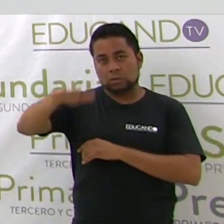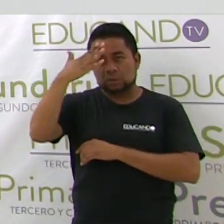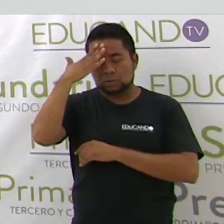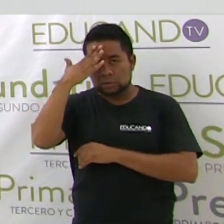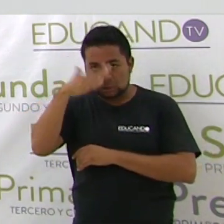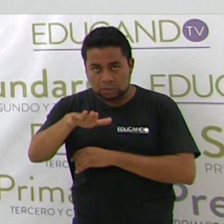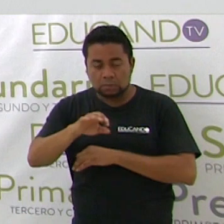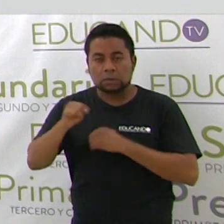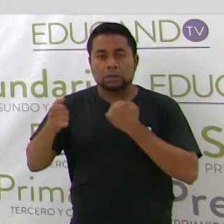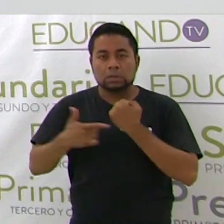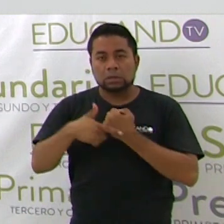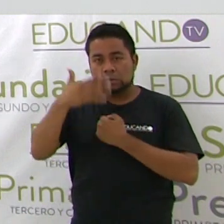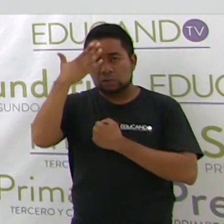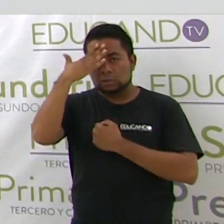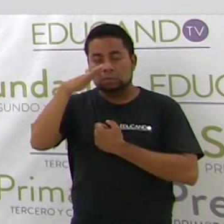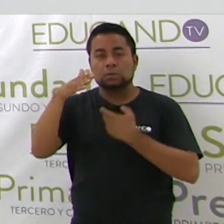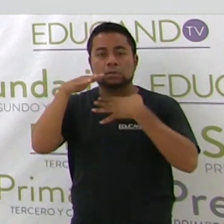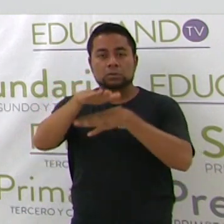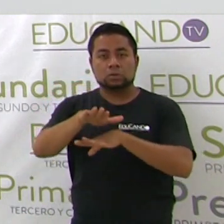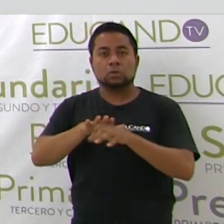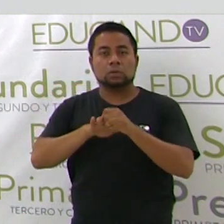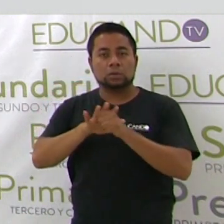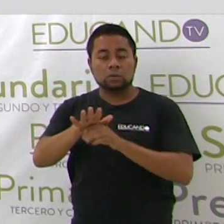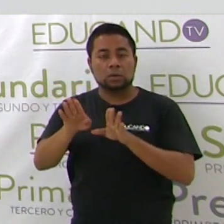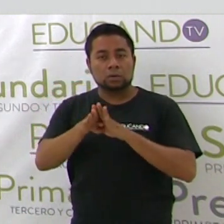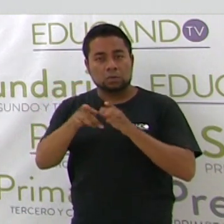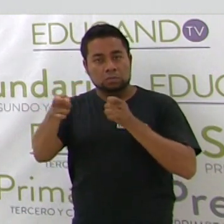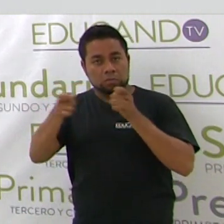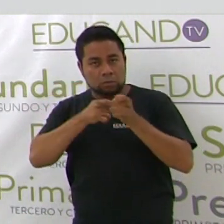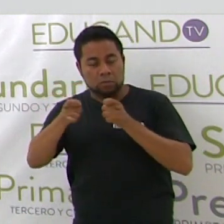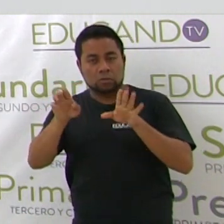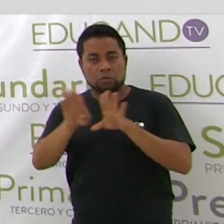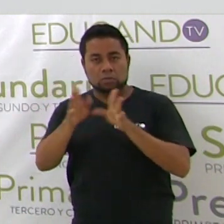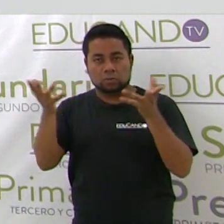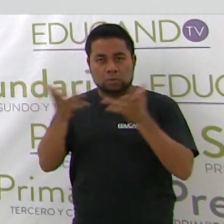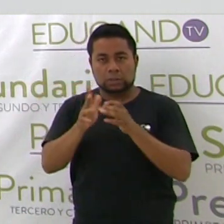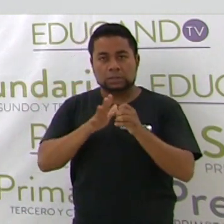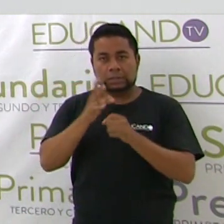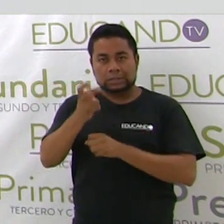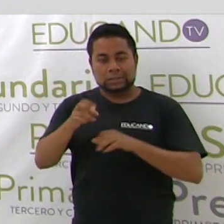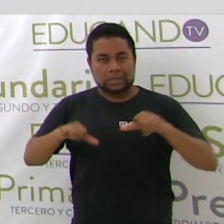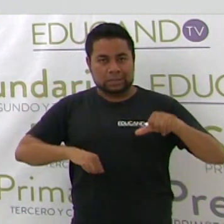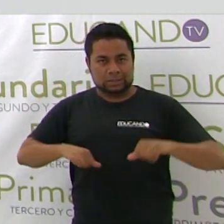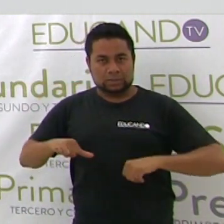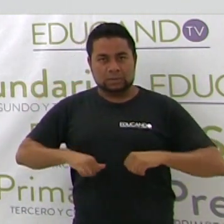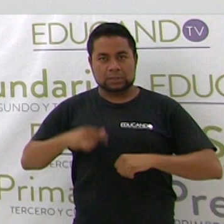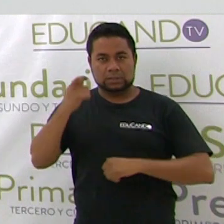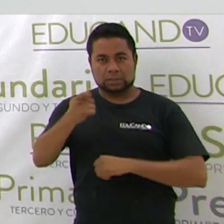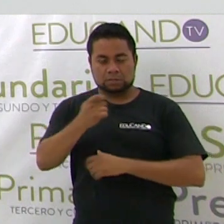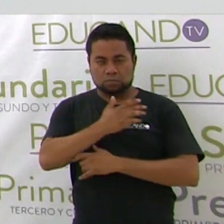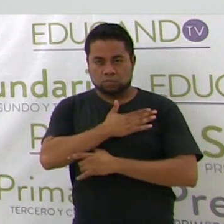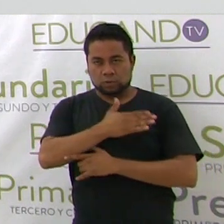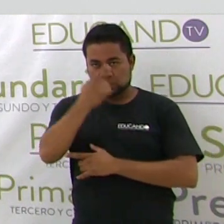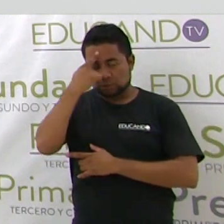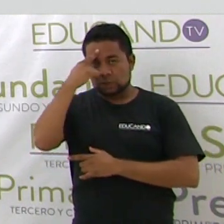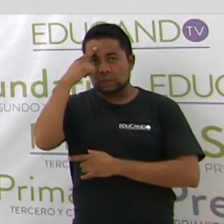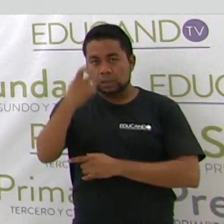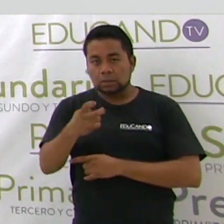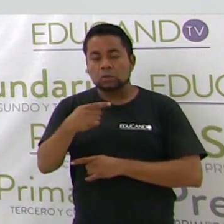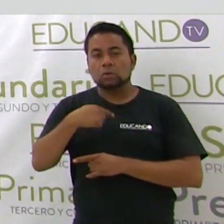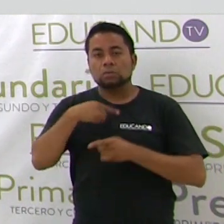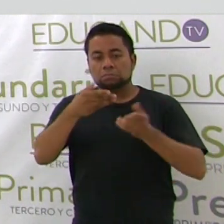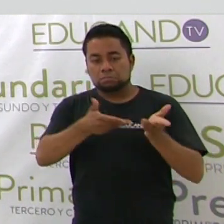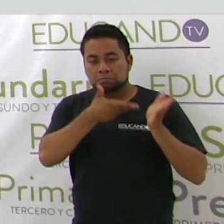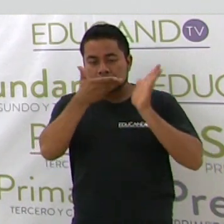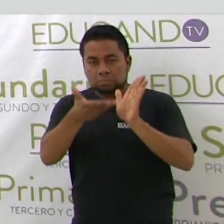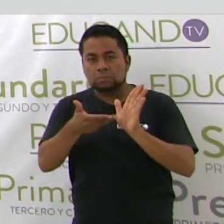tengan orientación de cómo operar, cómo realizar esa actividad. Bueno, entonces para eso les traje